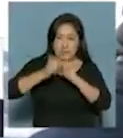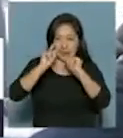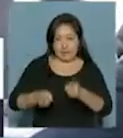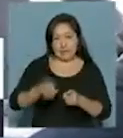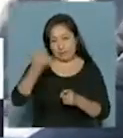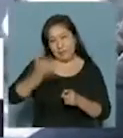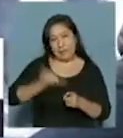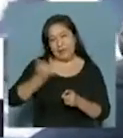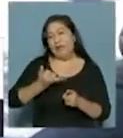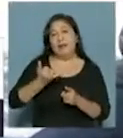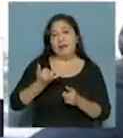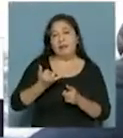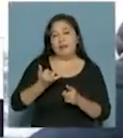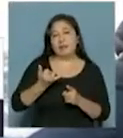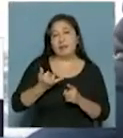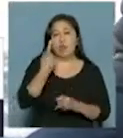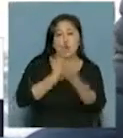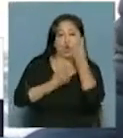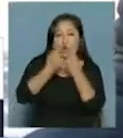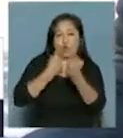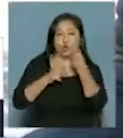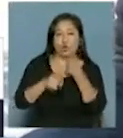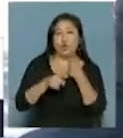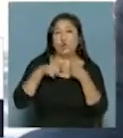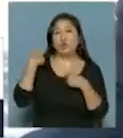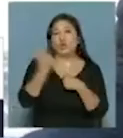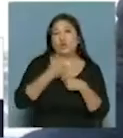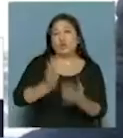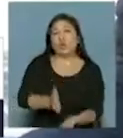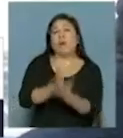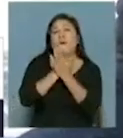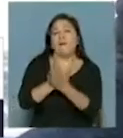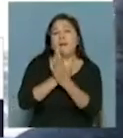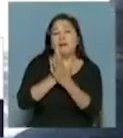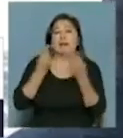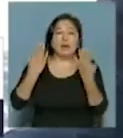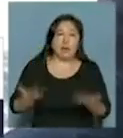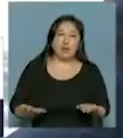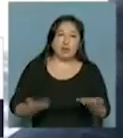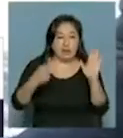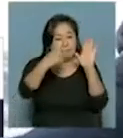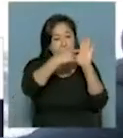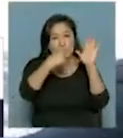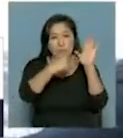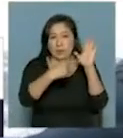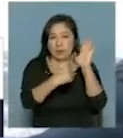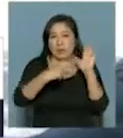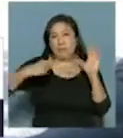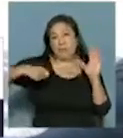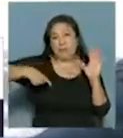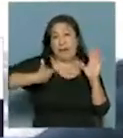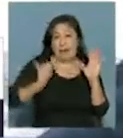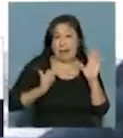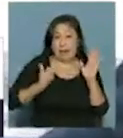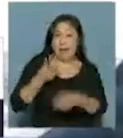a realizar los controles y bueno, nosotros vamos a exigir que se cumplan los requisitos, que es el carnet de pesca